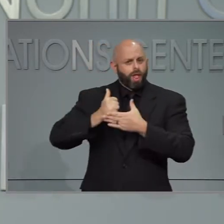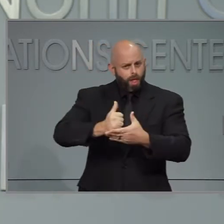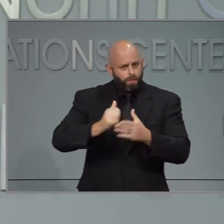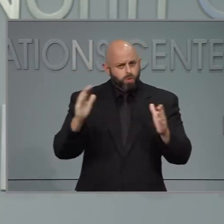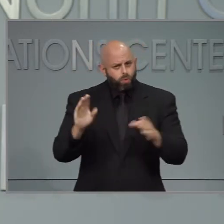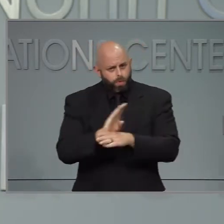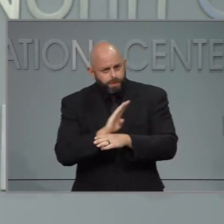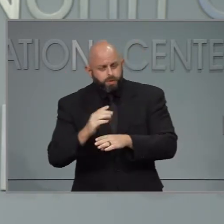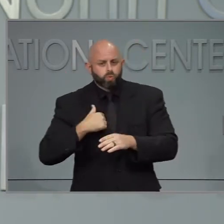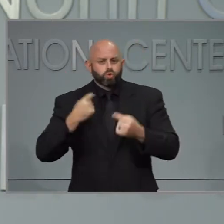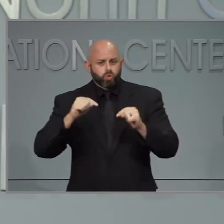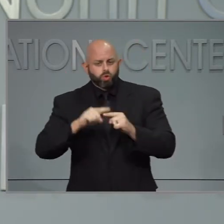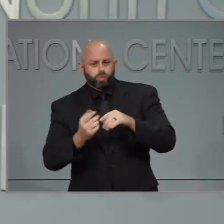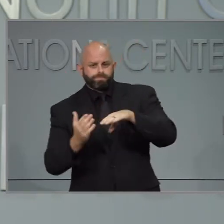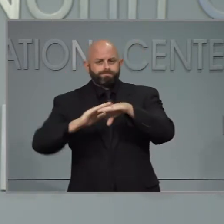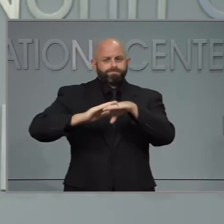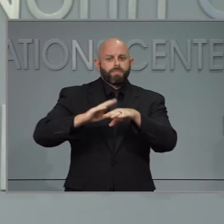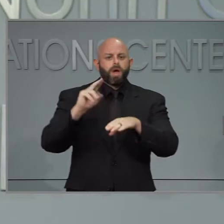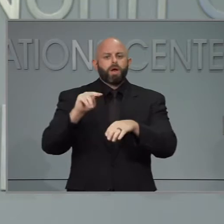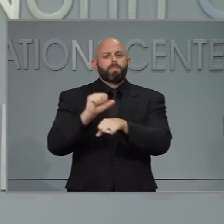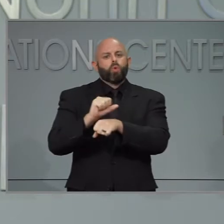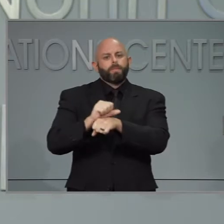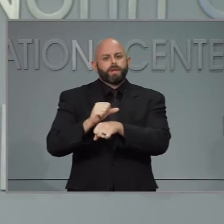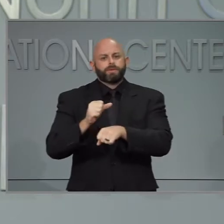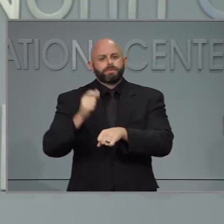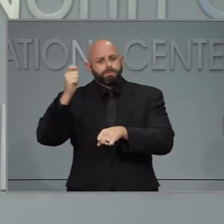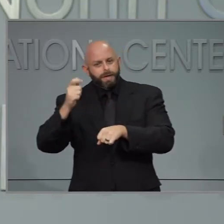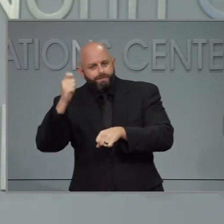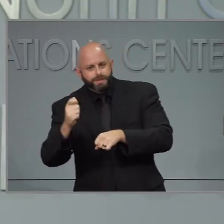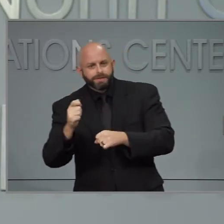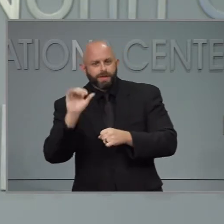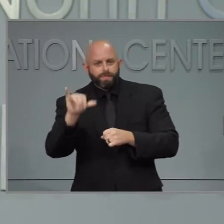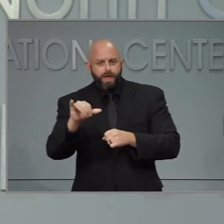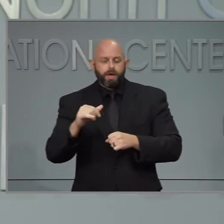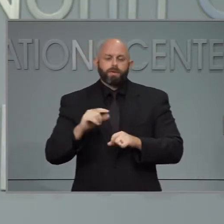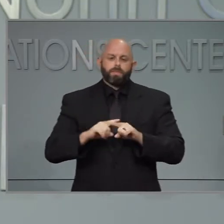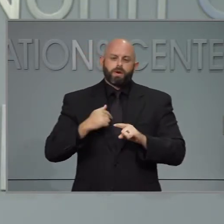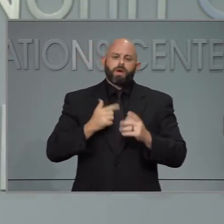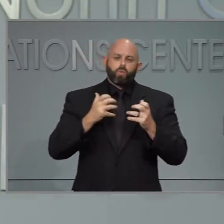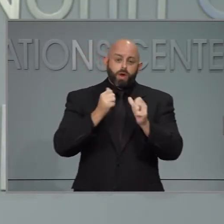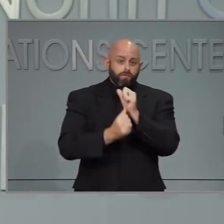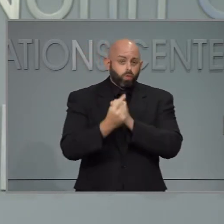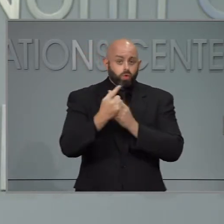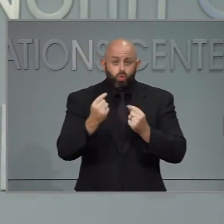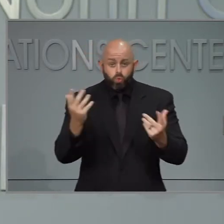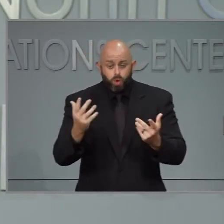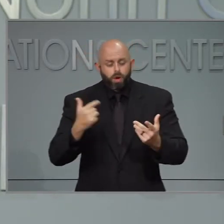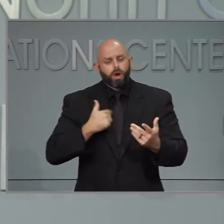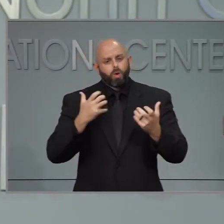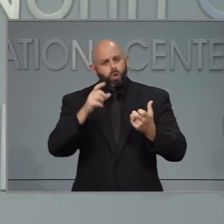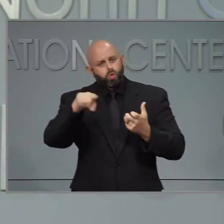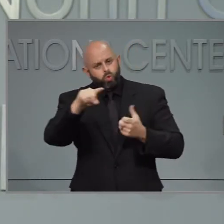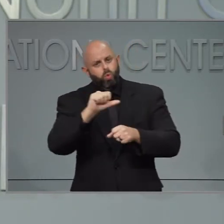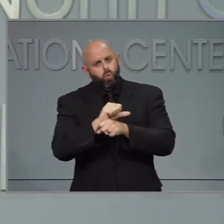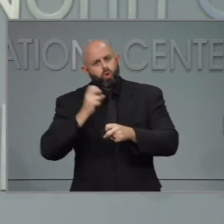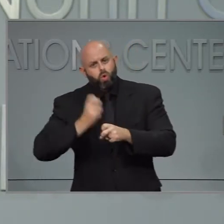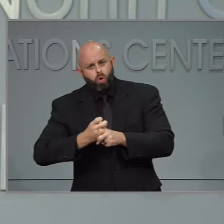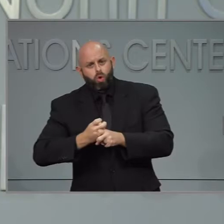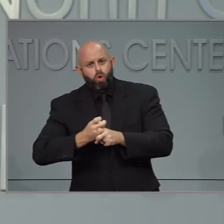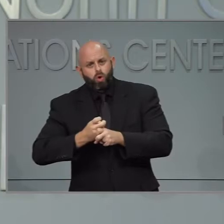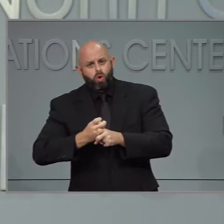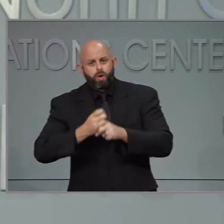federal y vamos a hacer nuestra parte para combinar estos beneficios. Lo que yo quiero es que todo mundo, por